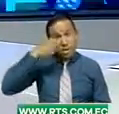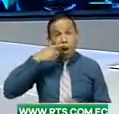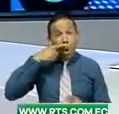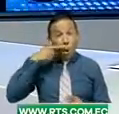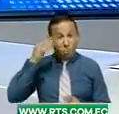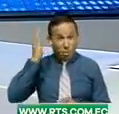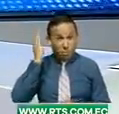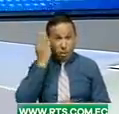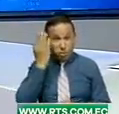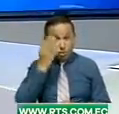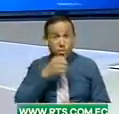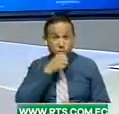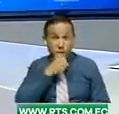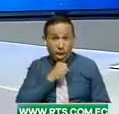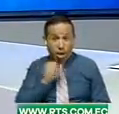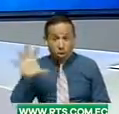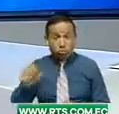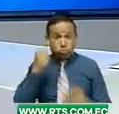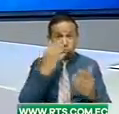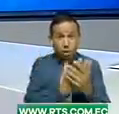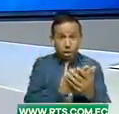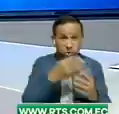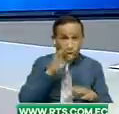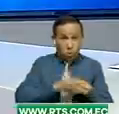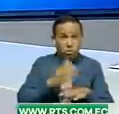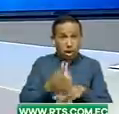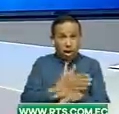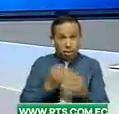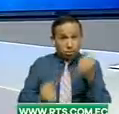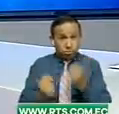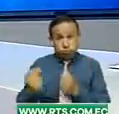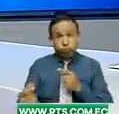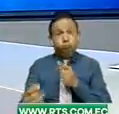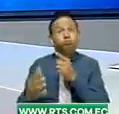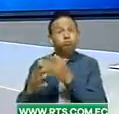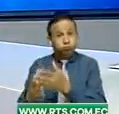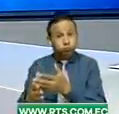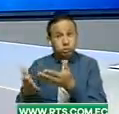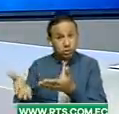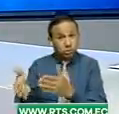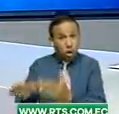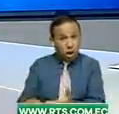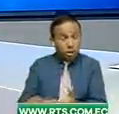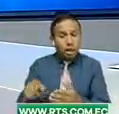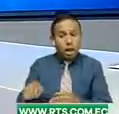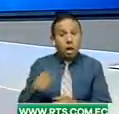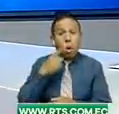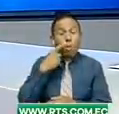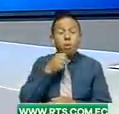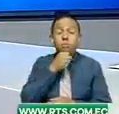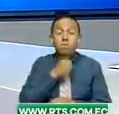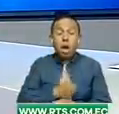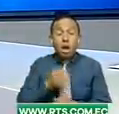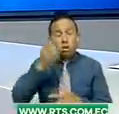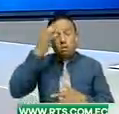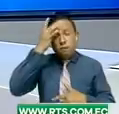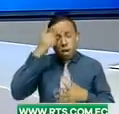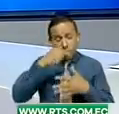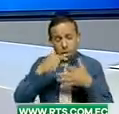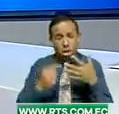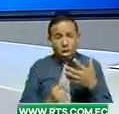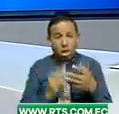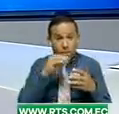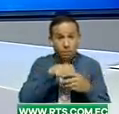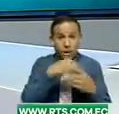por la muerte de un ciudadano en un accidente de tránsito en Guayaquil. El ciudadano de avanzada edad y que padece algunas enfermedades regresará